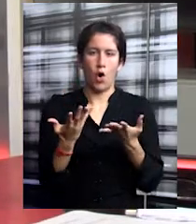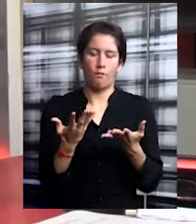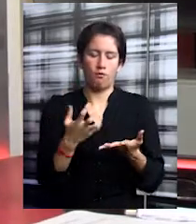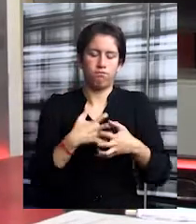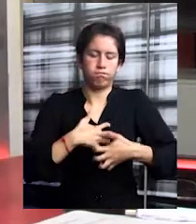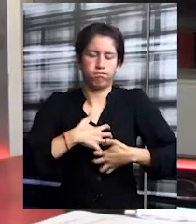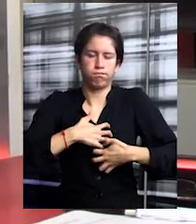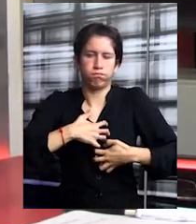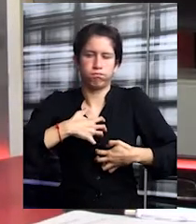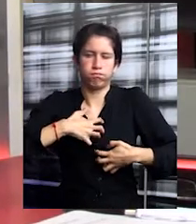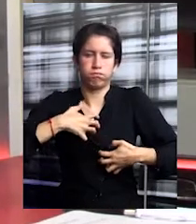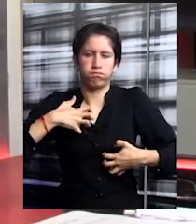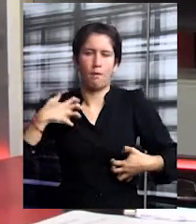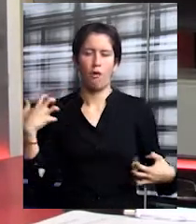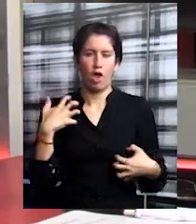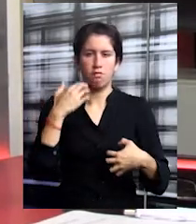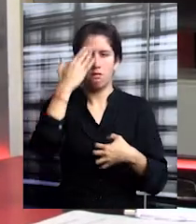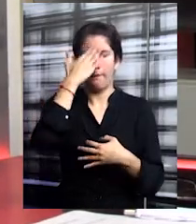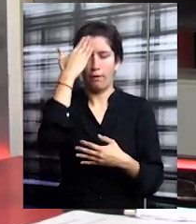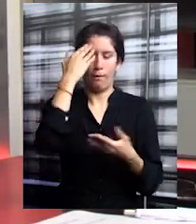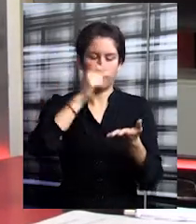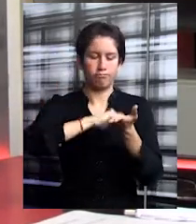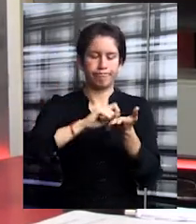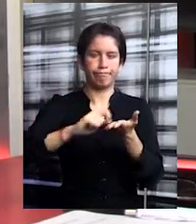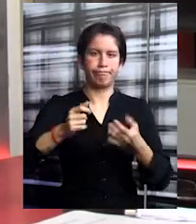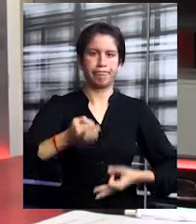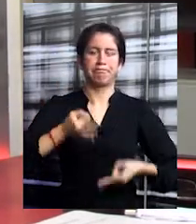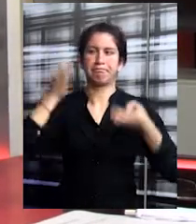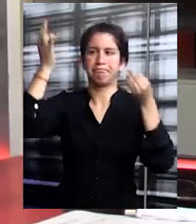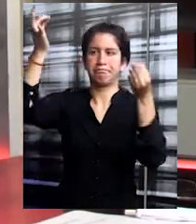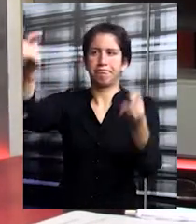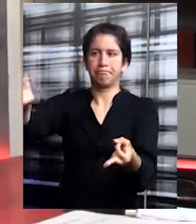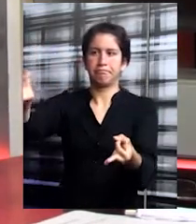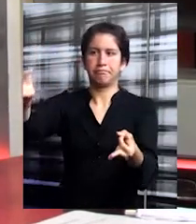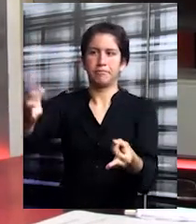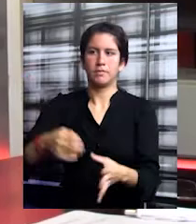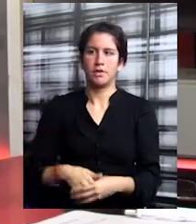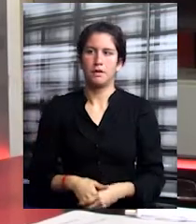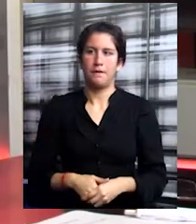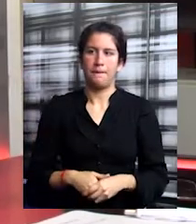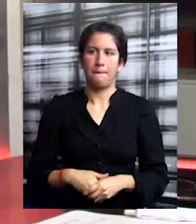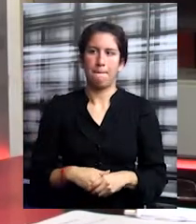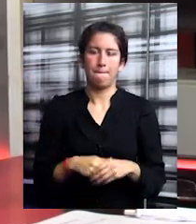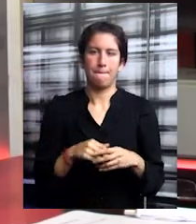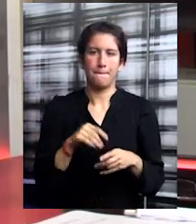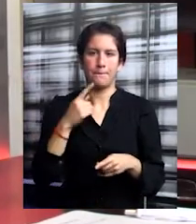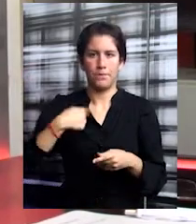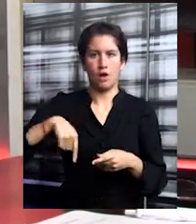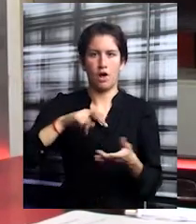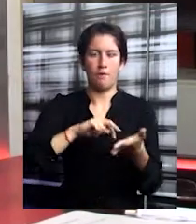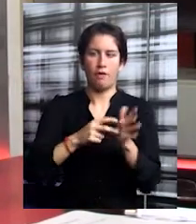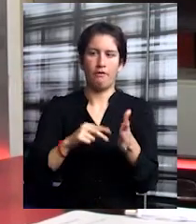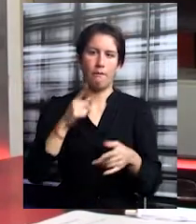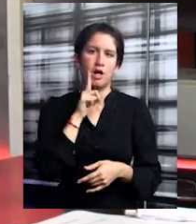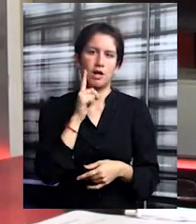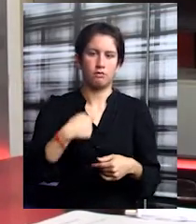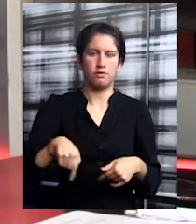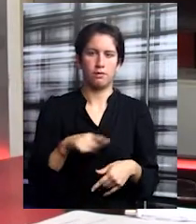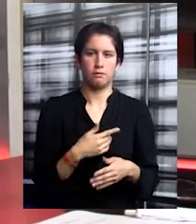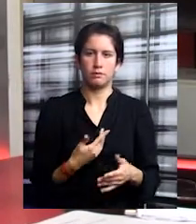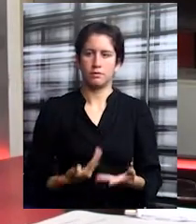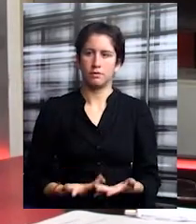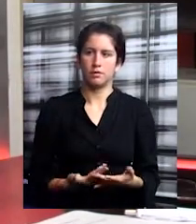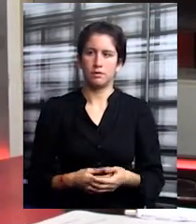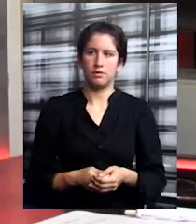por la despreocupación que ha existido tratándose de la envergadura de los problemas que nosotros estamos teniendo. Yo no estoy pidiendo que se vaya